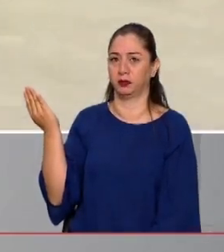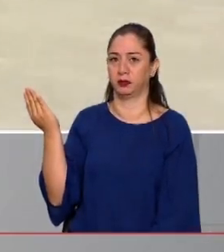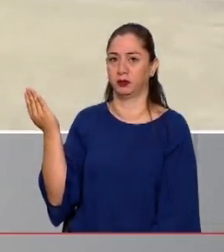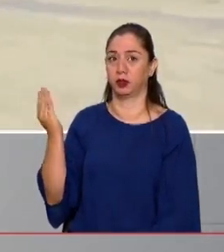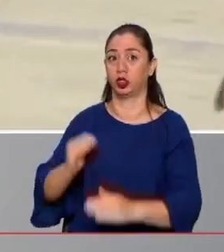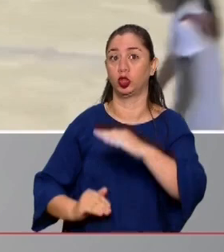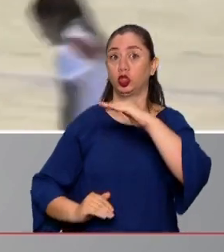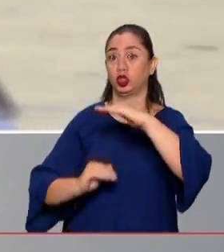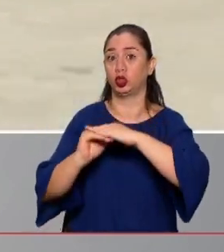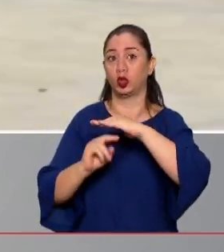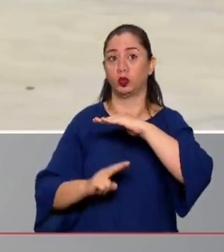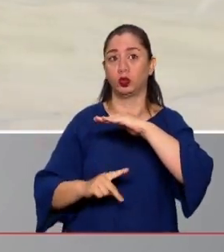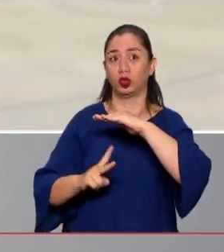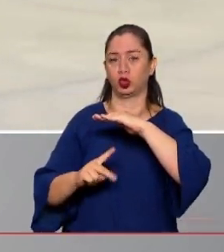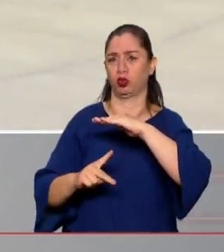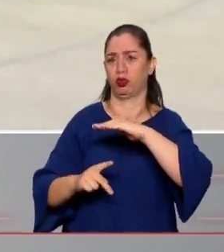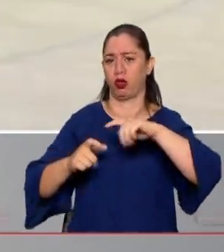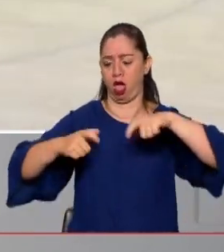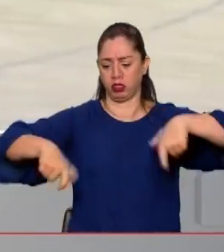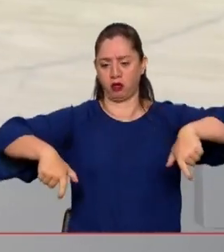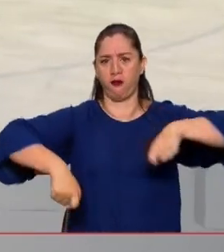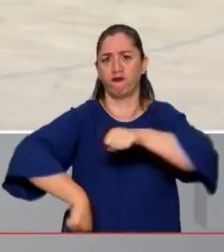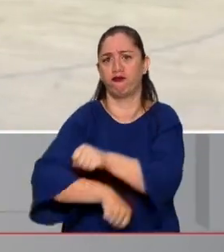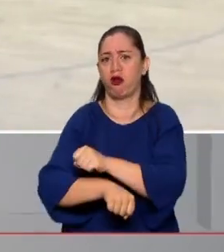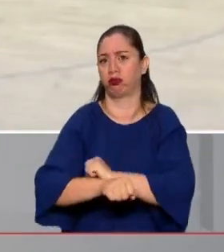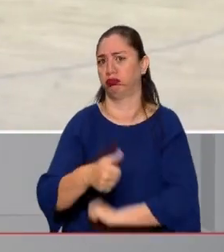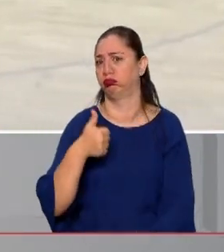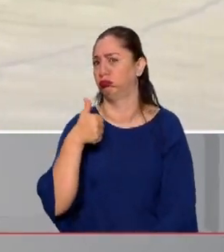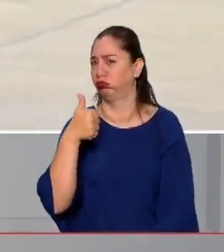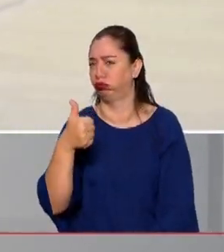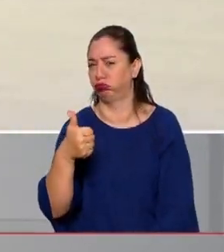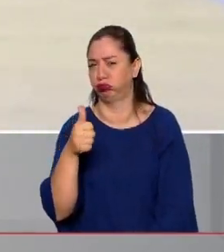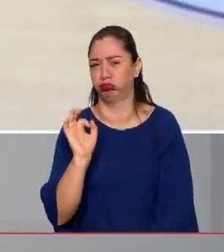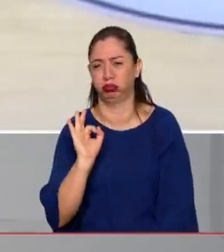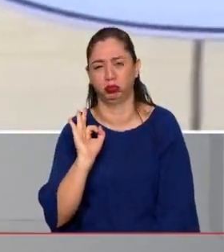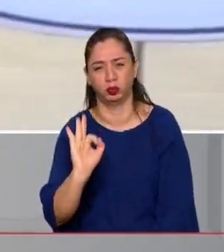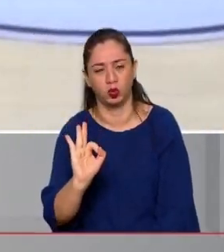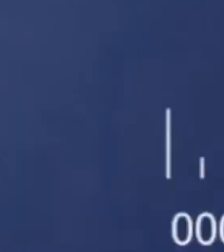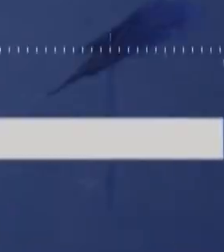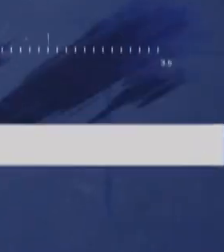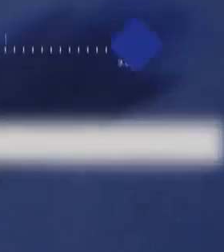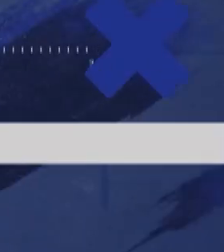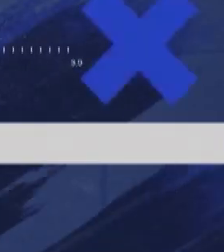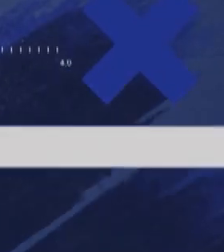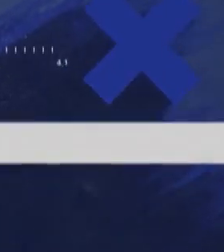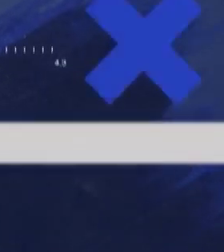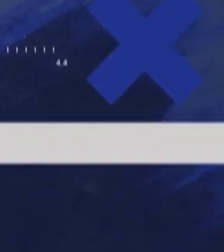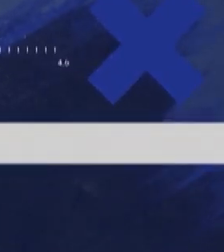Sub-12, ¿no? Futsal, muy buena actuación representando a Colombia.